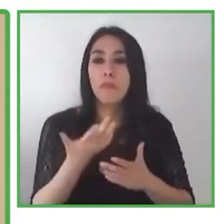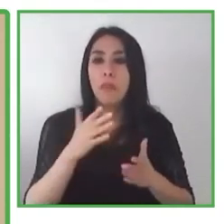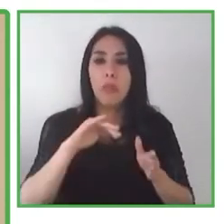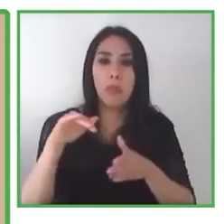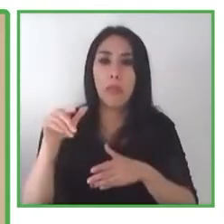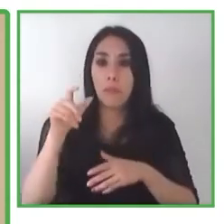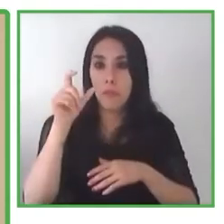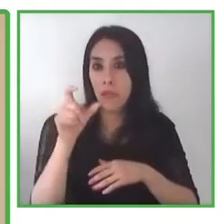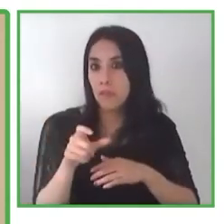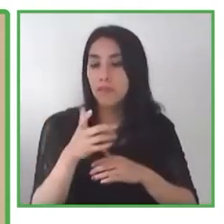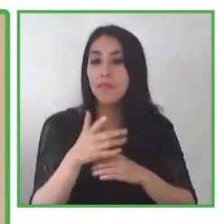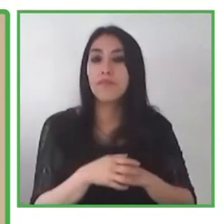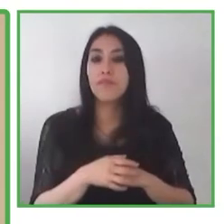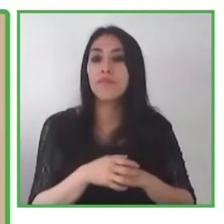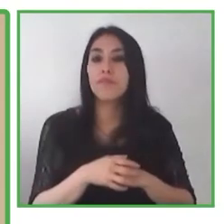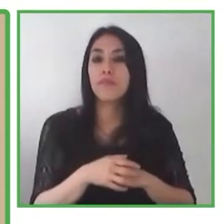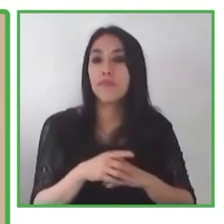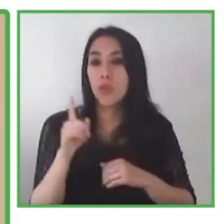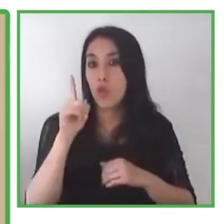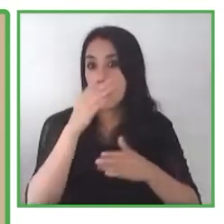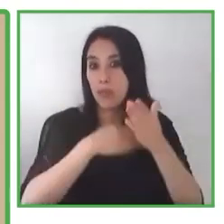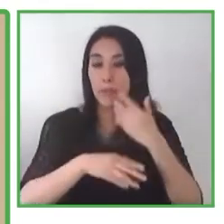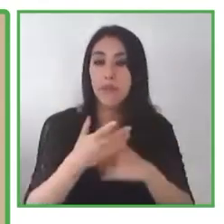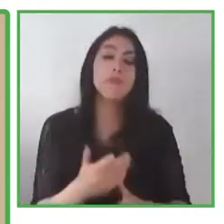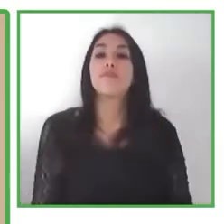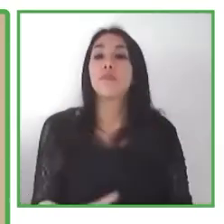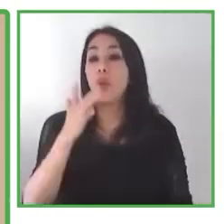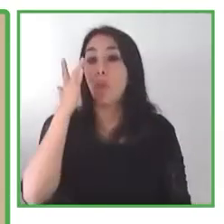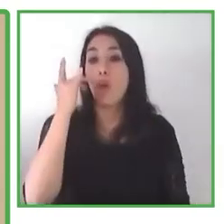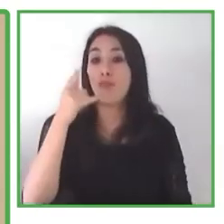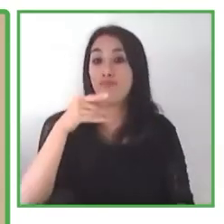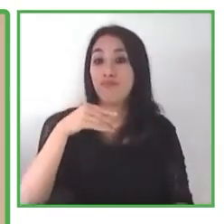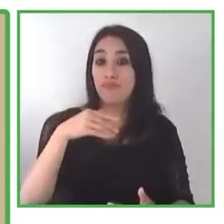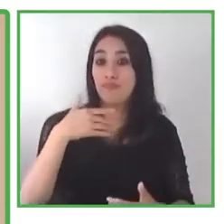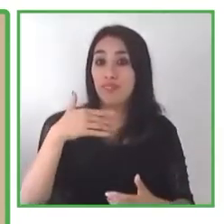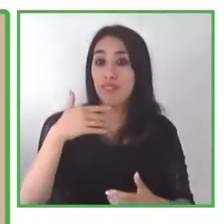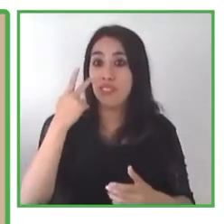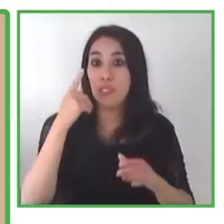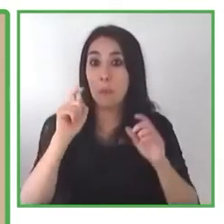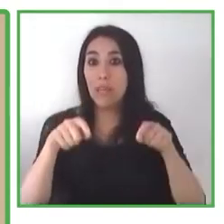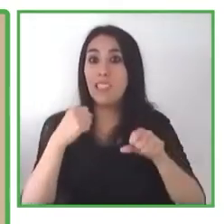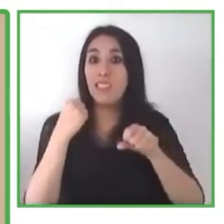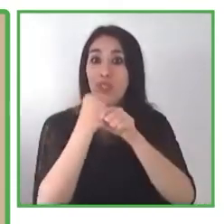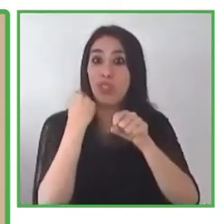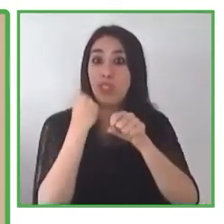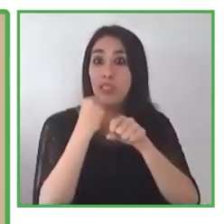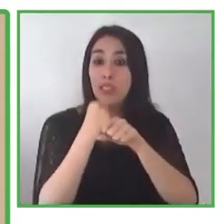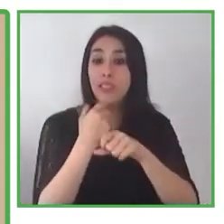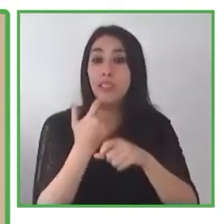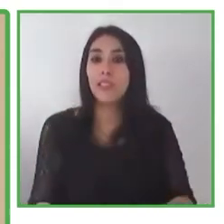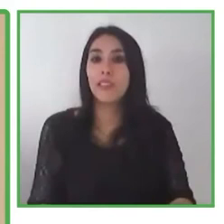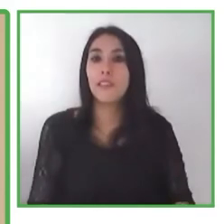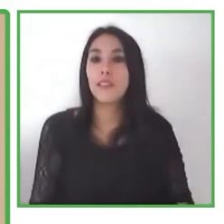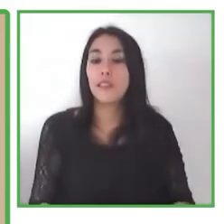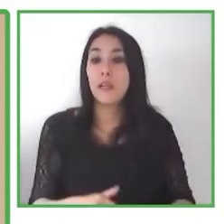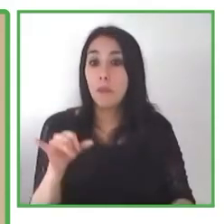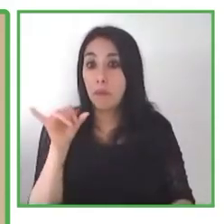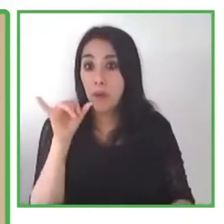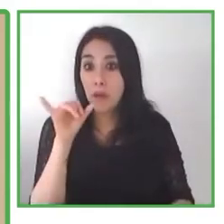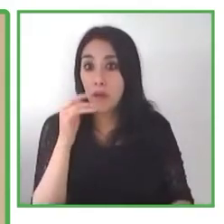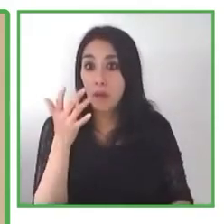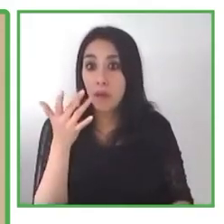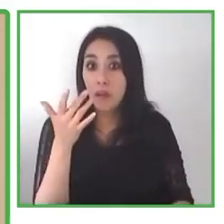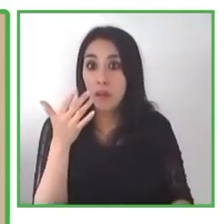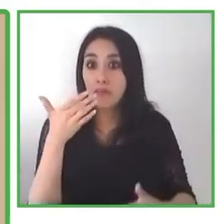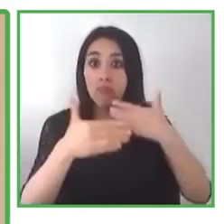manera explícita aquellas personas que tienen alguna discapacidad y también un pago igual para un